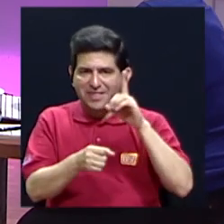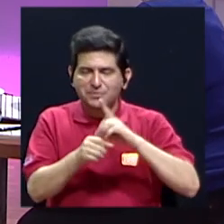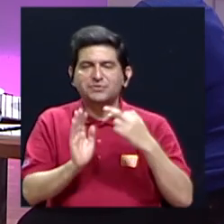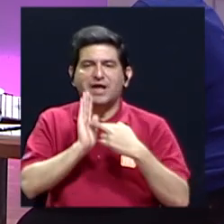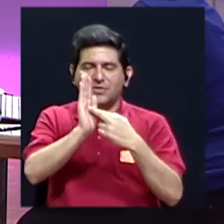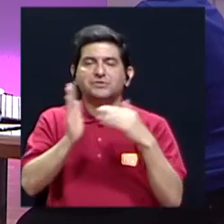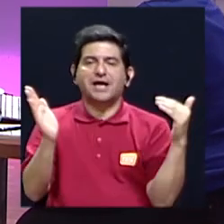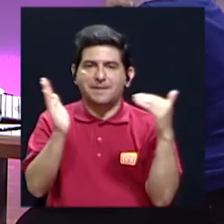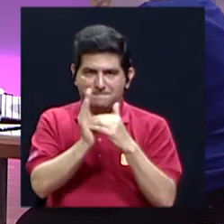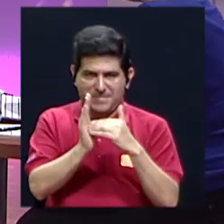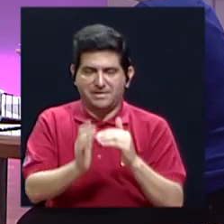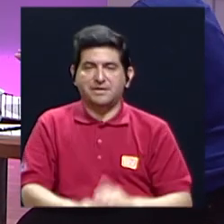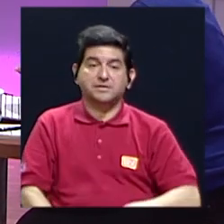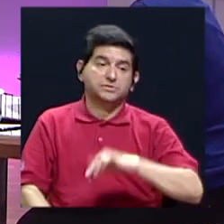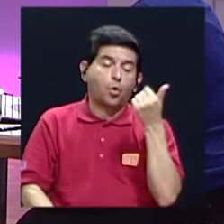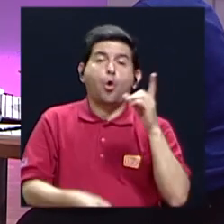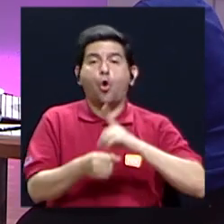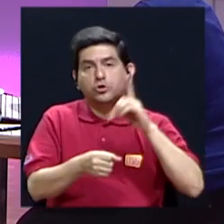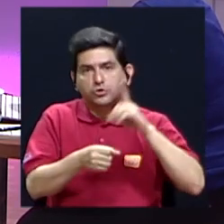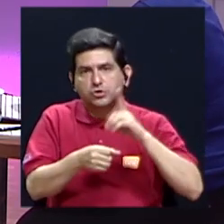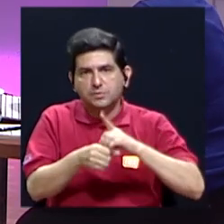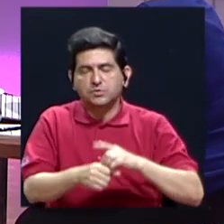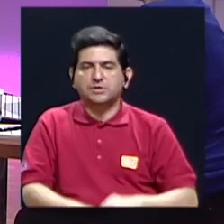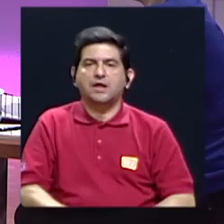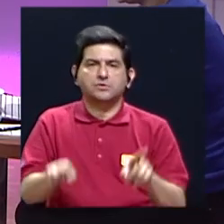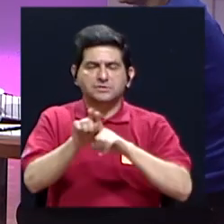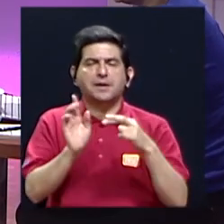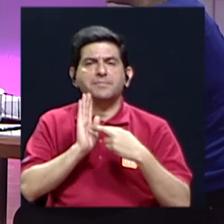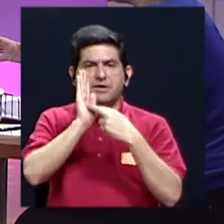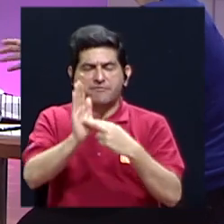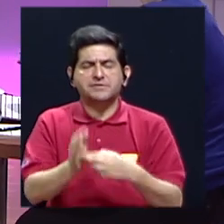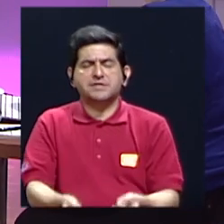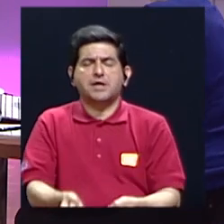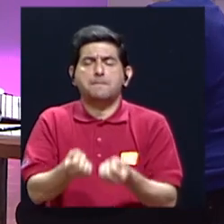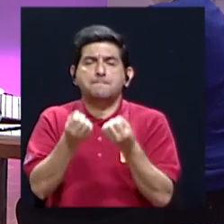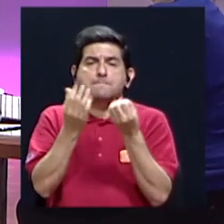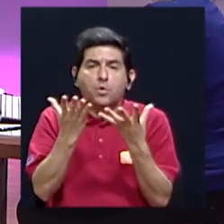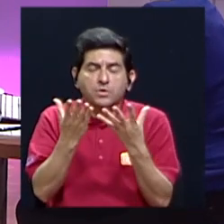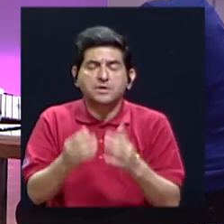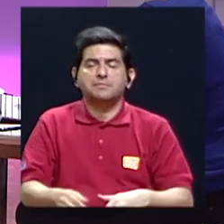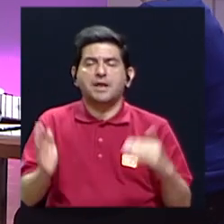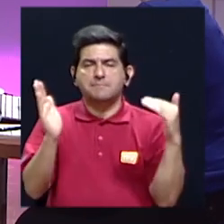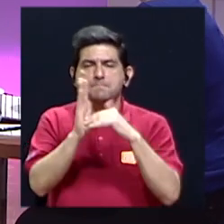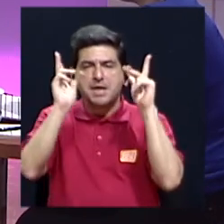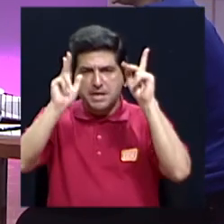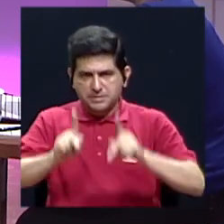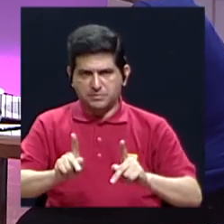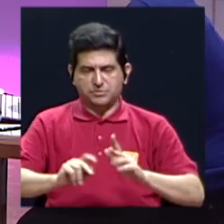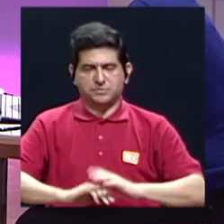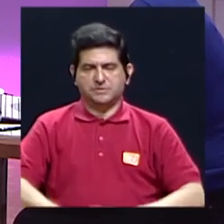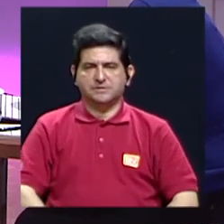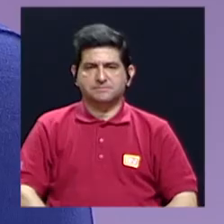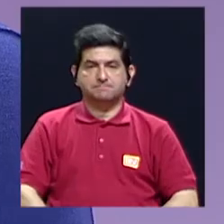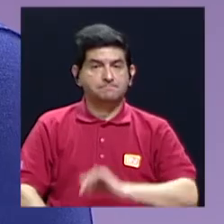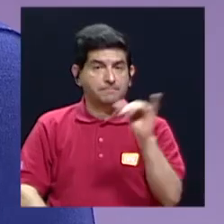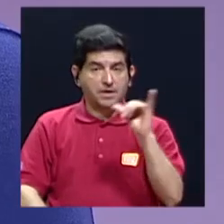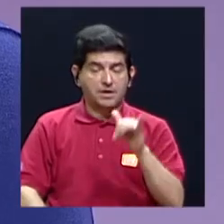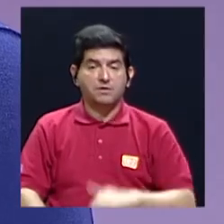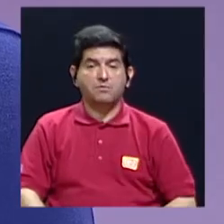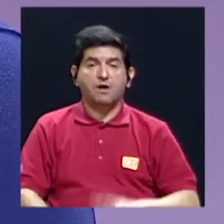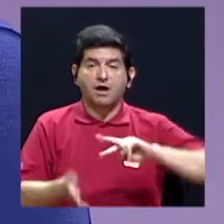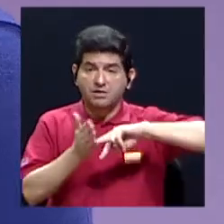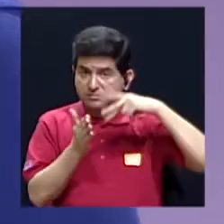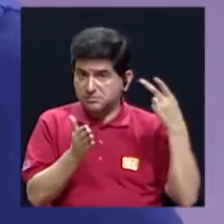diputados representan miles, hay otros diputados y diputadas que representan muchos miles de más de personas. Además, en